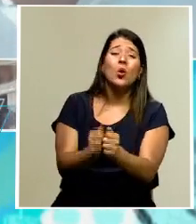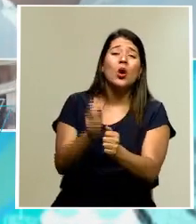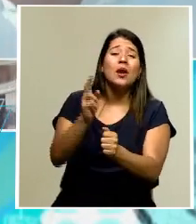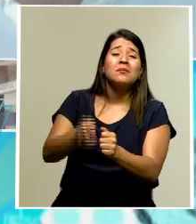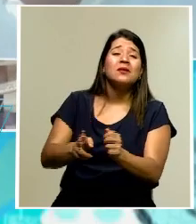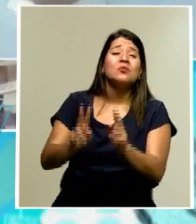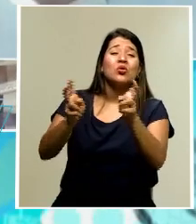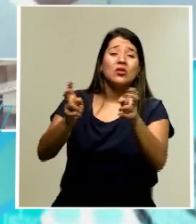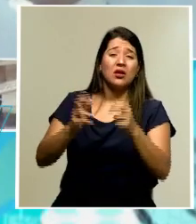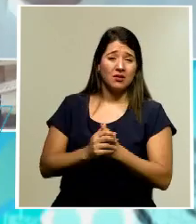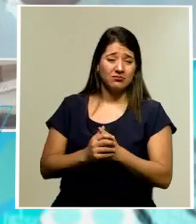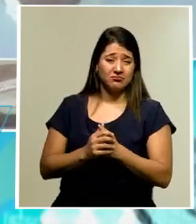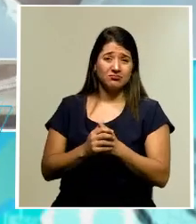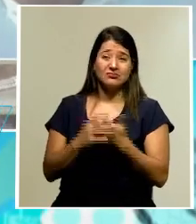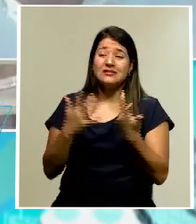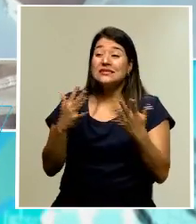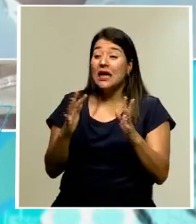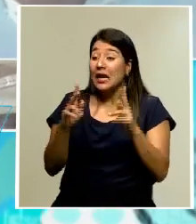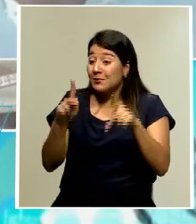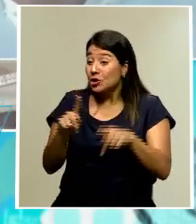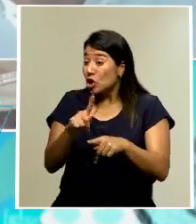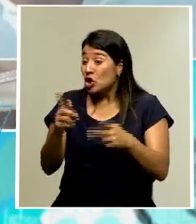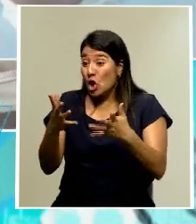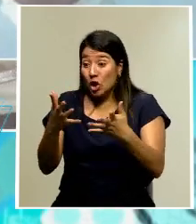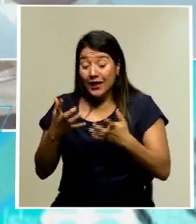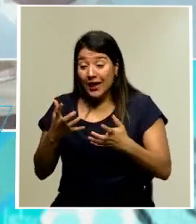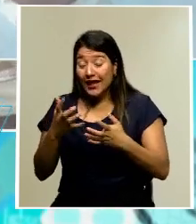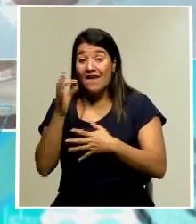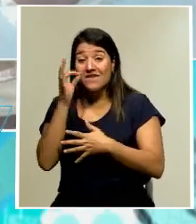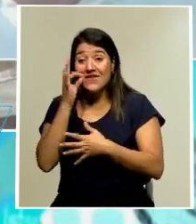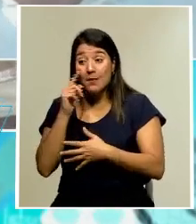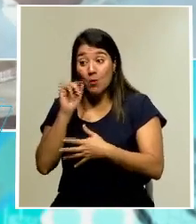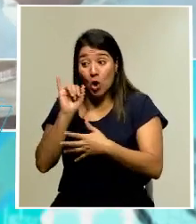no lo quiere. Bueno, ya él contará con ese techo y